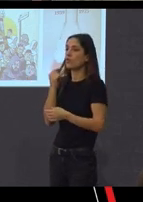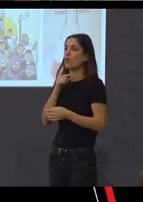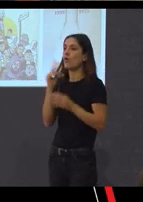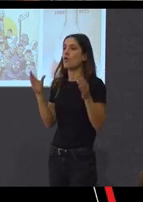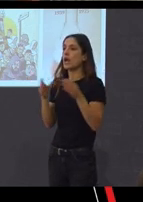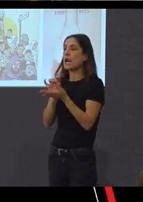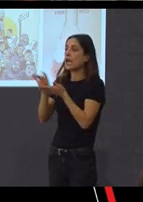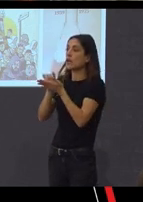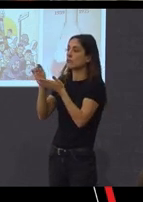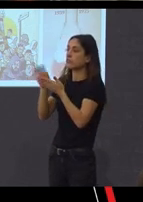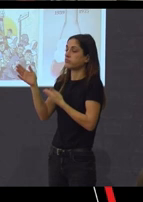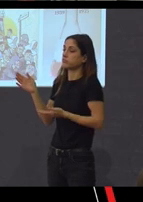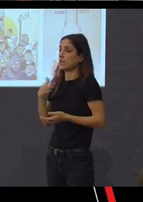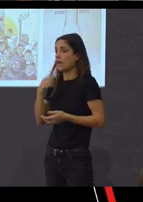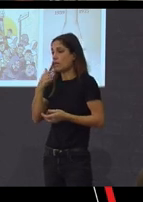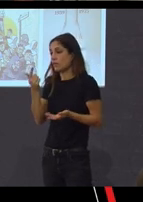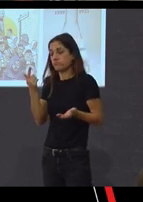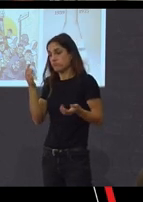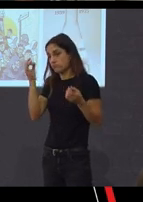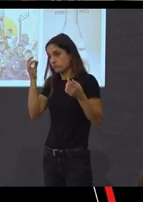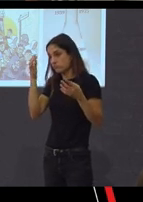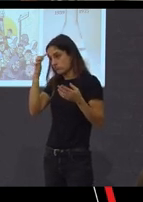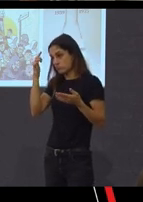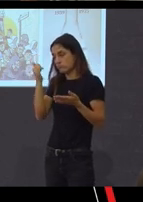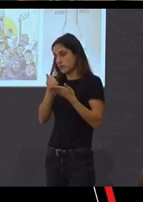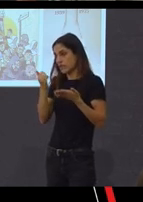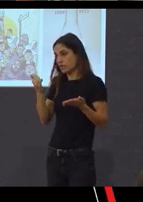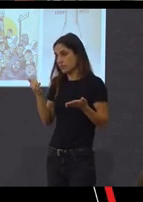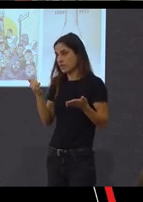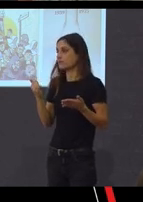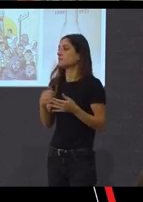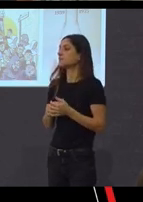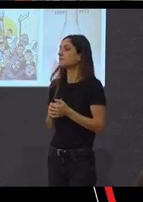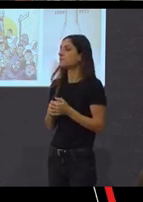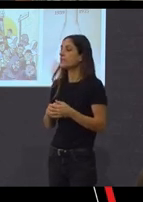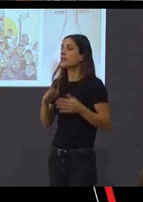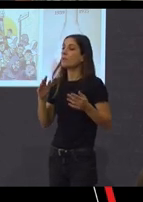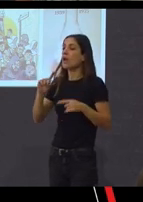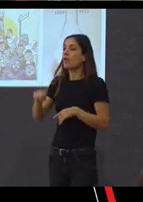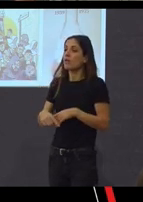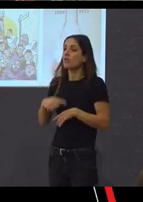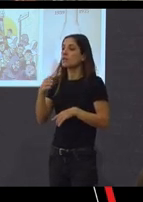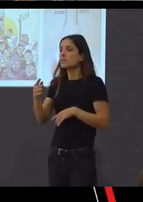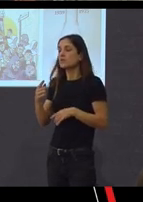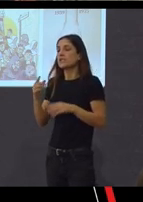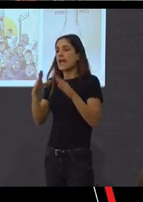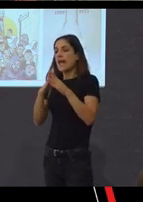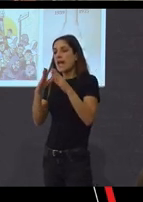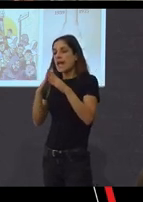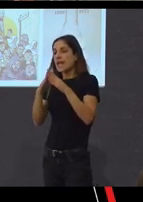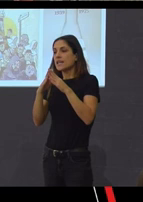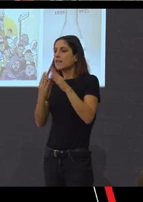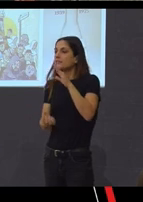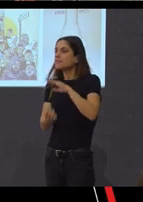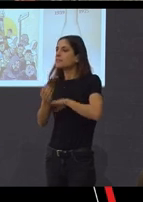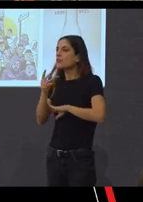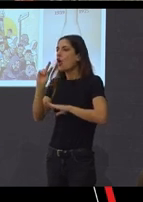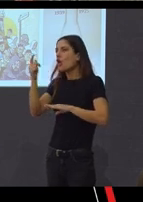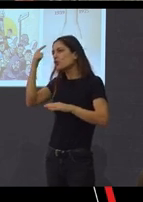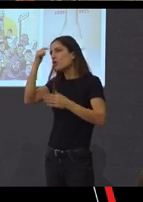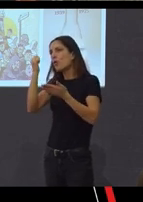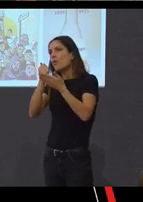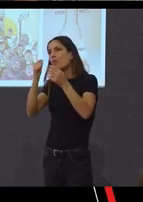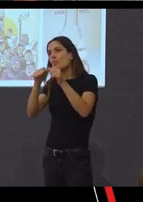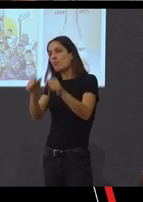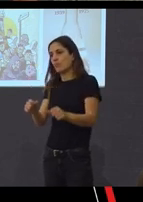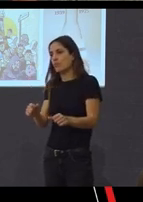Vale, un mito, como todos os mitos, reduccionistas, non? Pero logo a Igrexa construe outro mito, que é o mito da cruzada, o mito de que a guerra